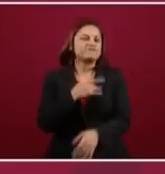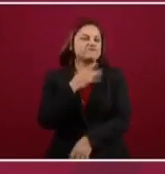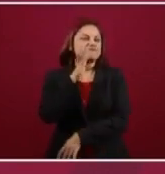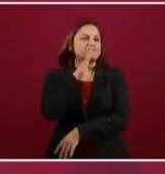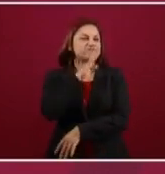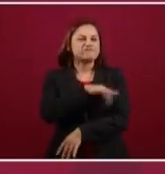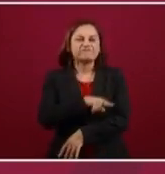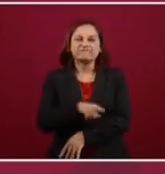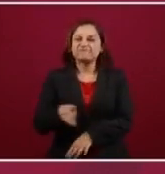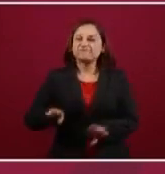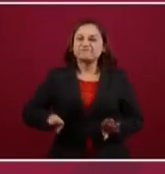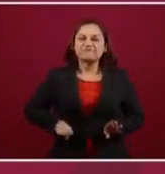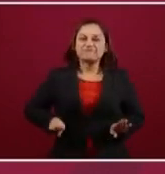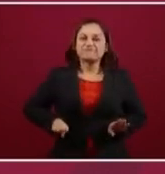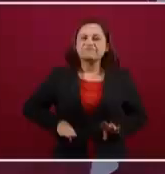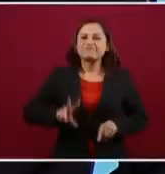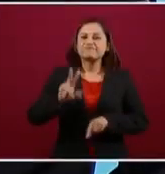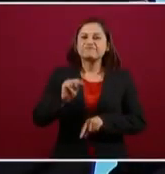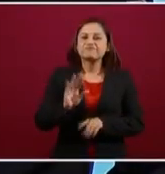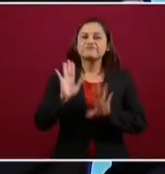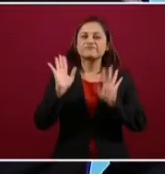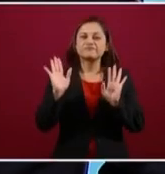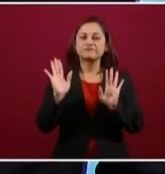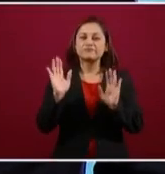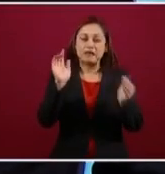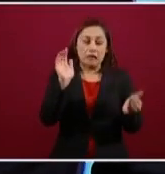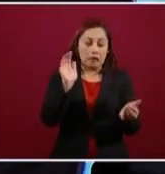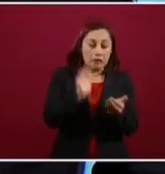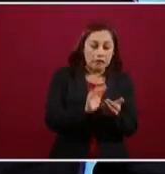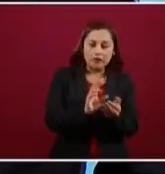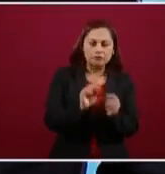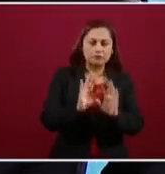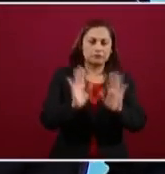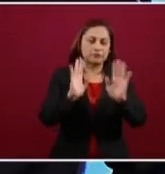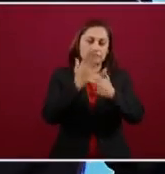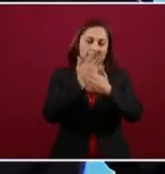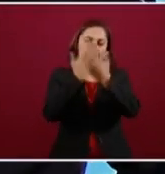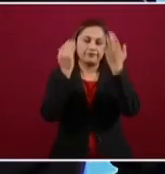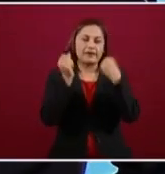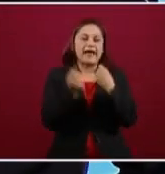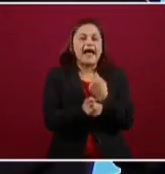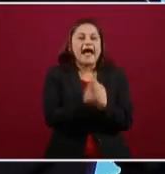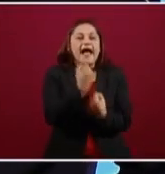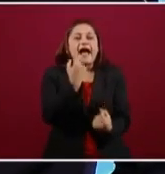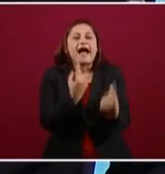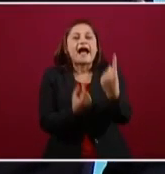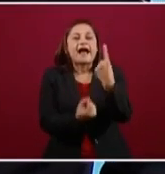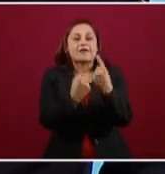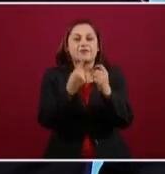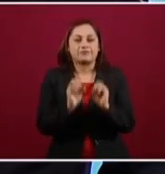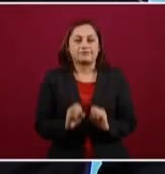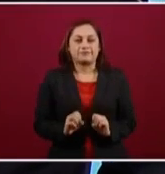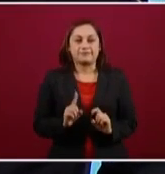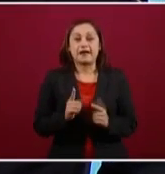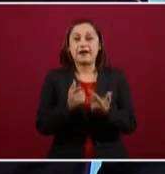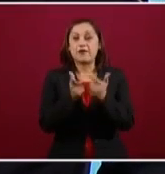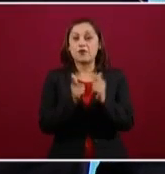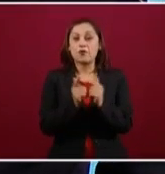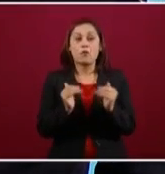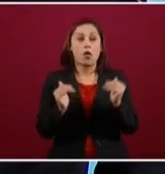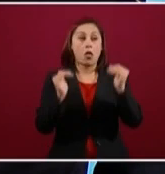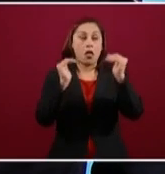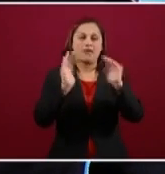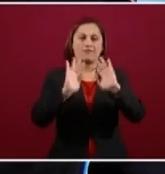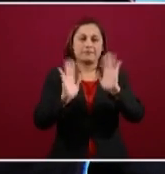decir en la minoría, no, en algunos, ni siquiera digo en la élite,